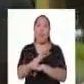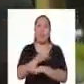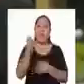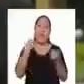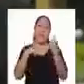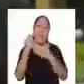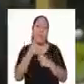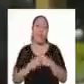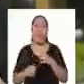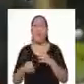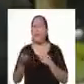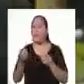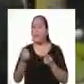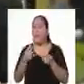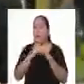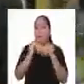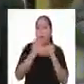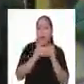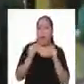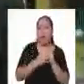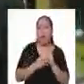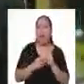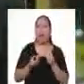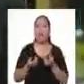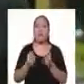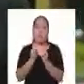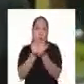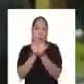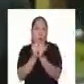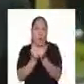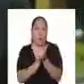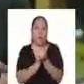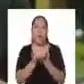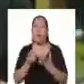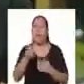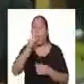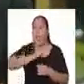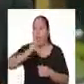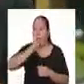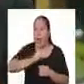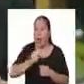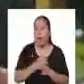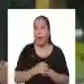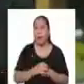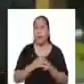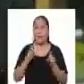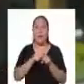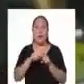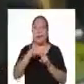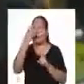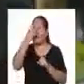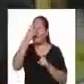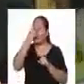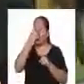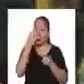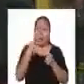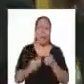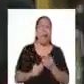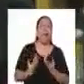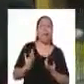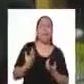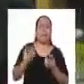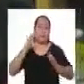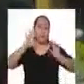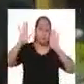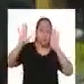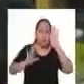frutas, bizcochos, helados. También en la zona se congregaban algunos bufones que entretenían al público con sus